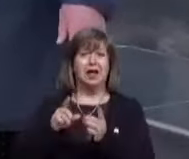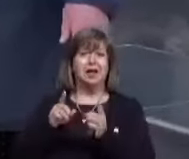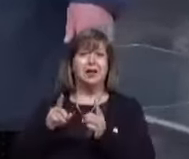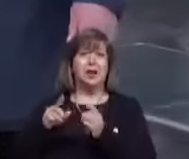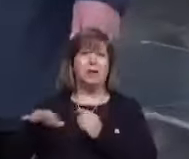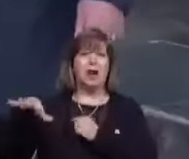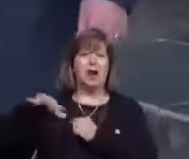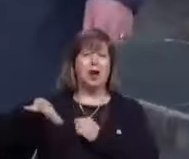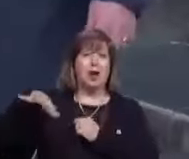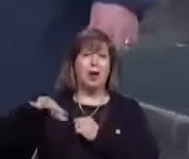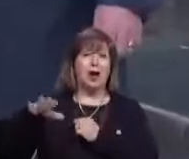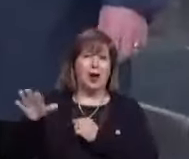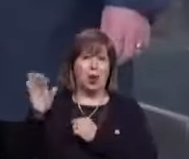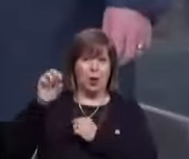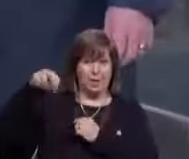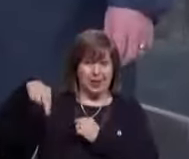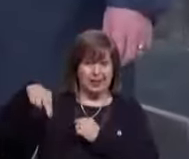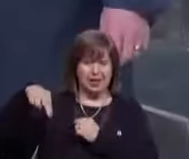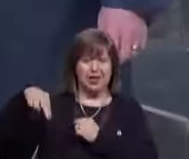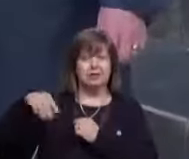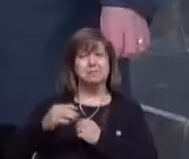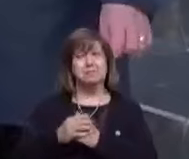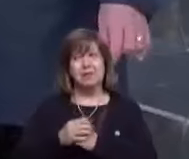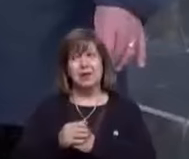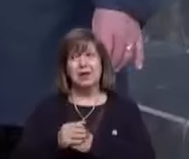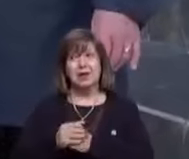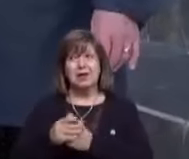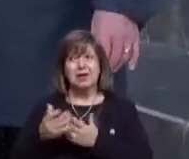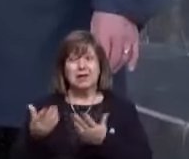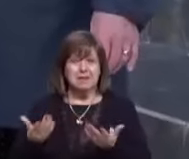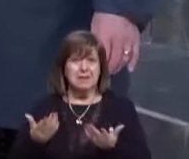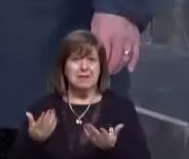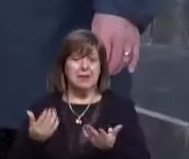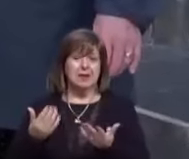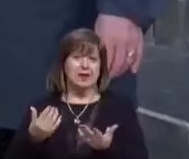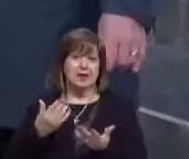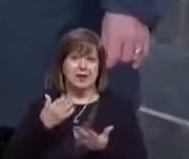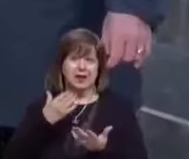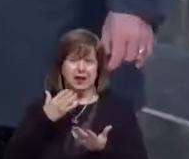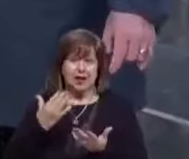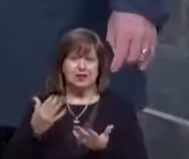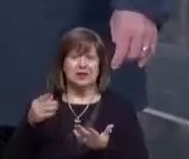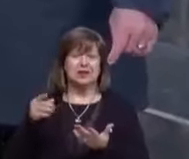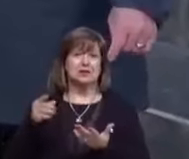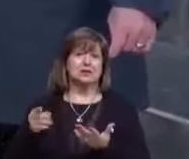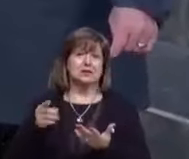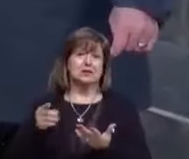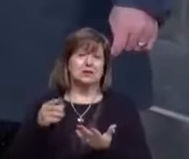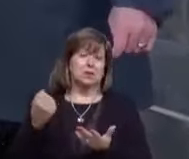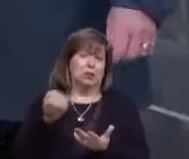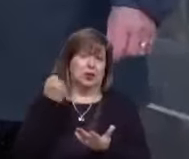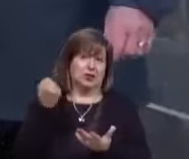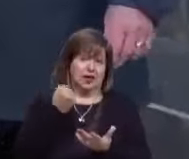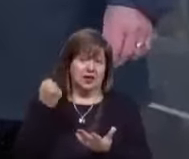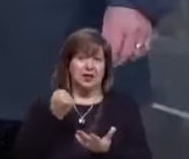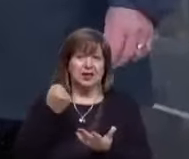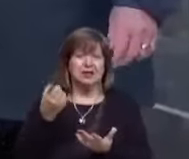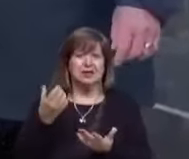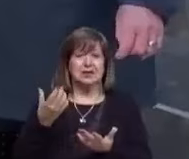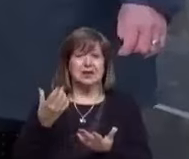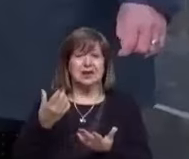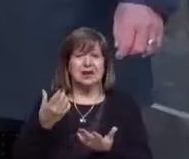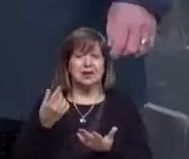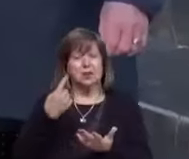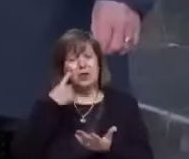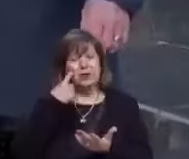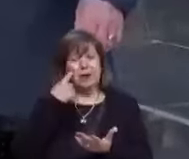visto el final y que como país nos debemos eso, pero bueno, obviamente que no depende solo de nosotros, pero esto es un lindo gesto